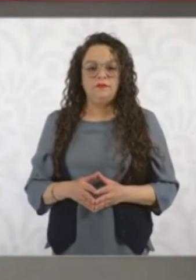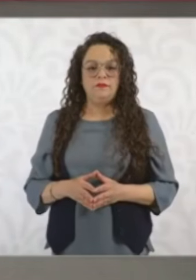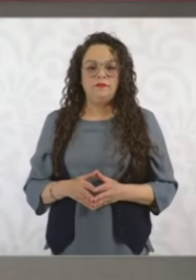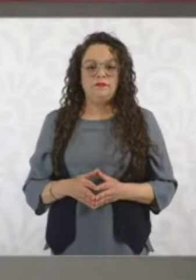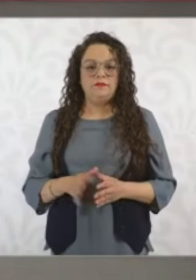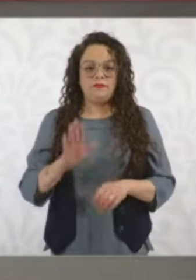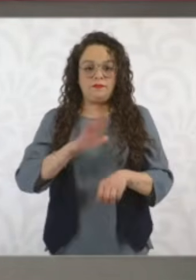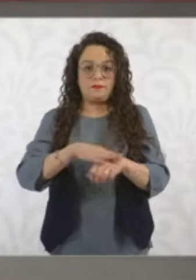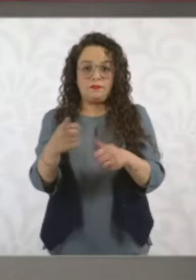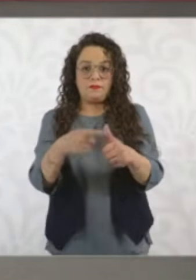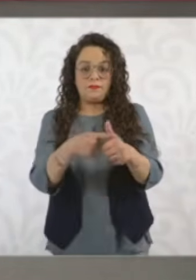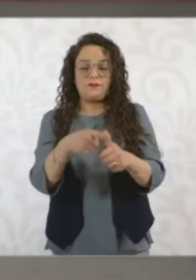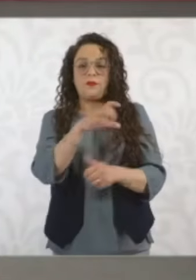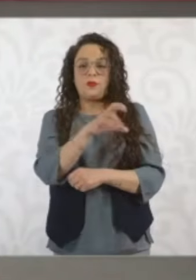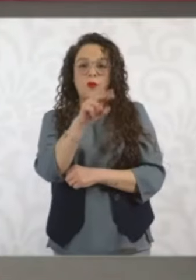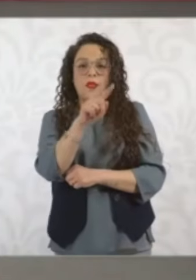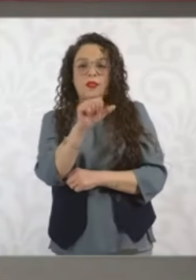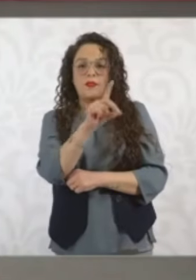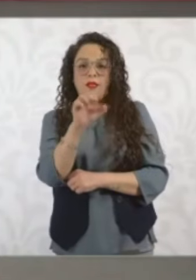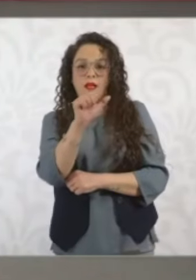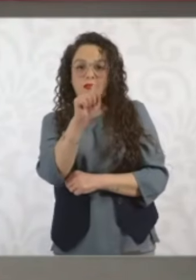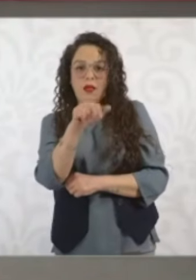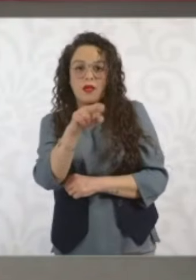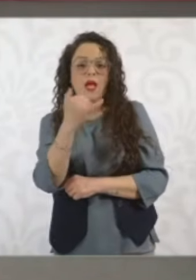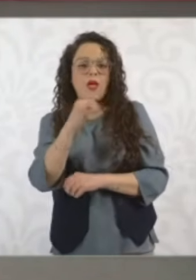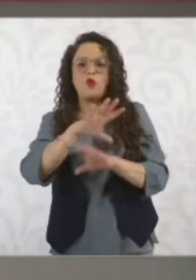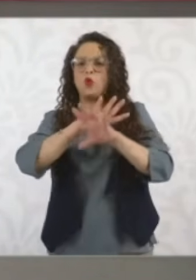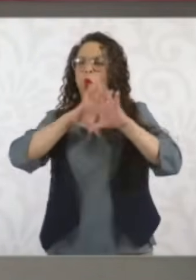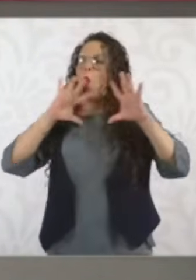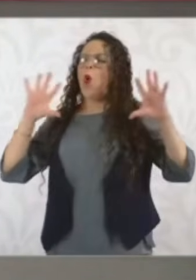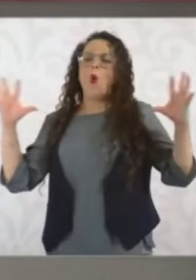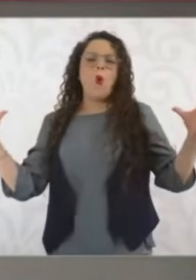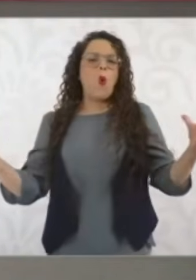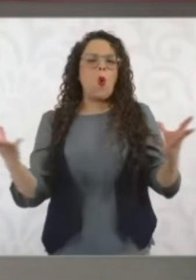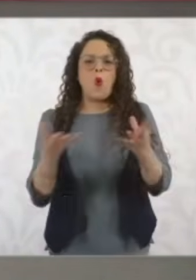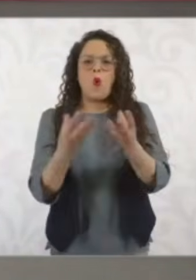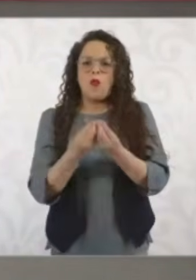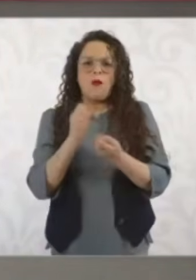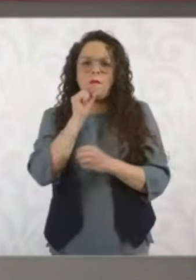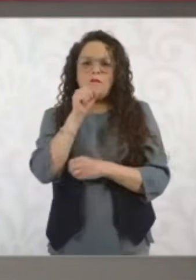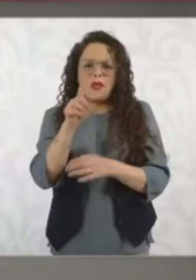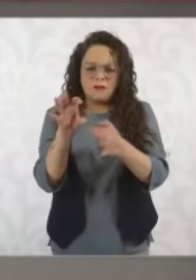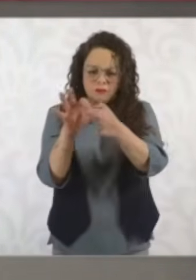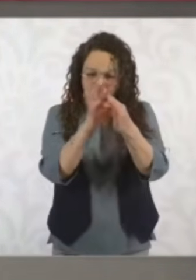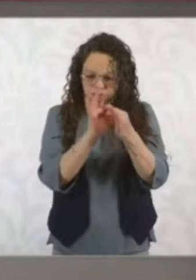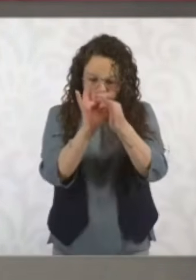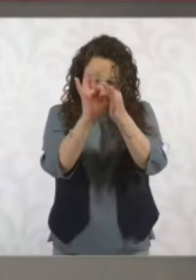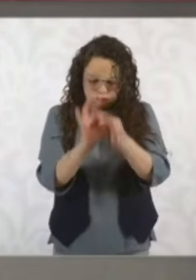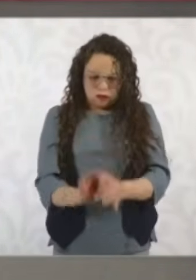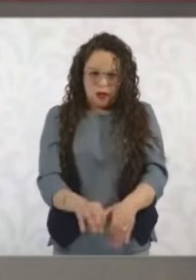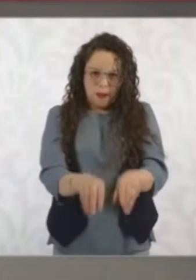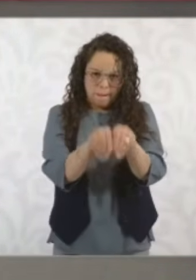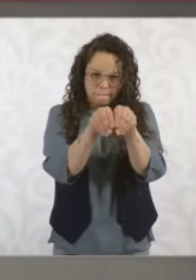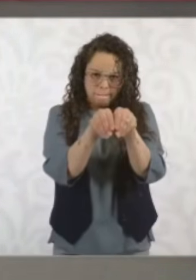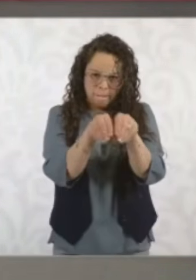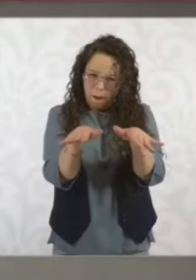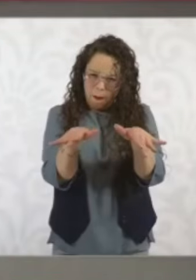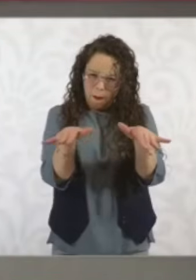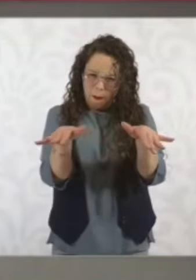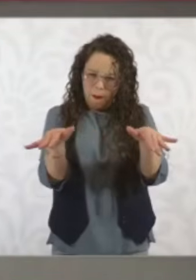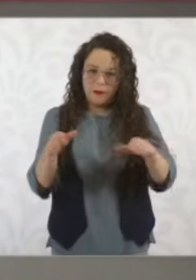principalmente y a la red en general. Entonces, lo primero que hay que entender para poder